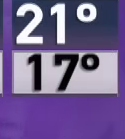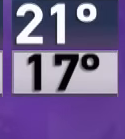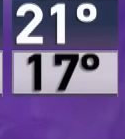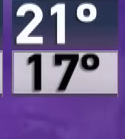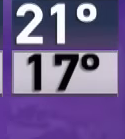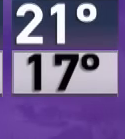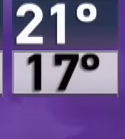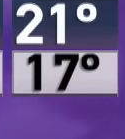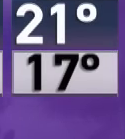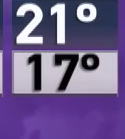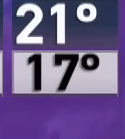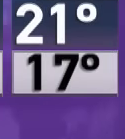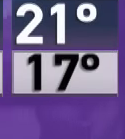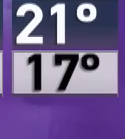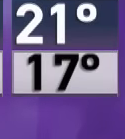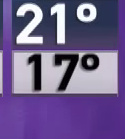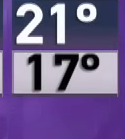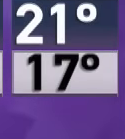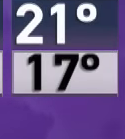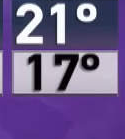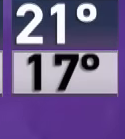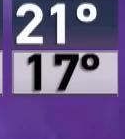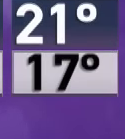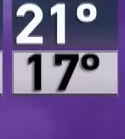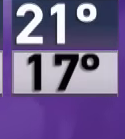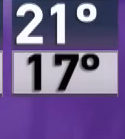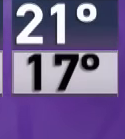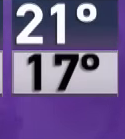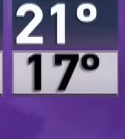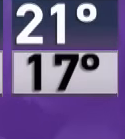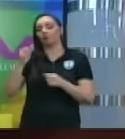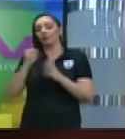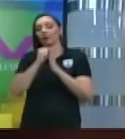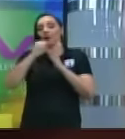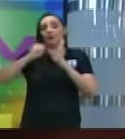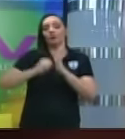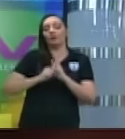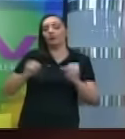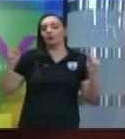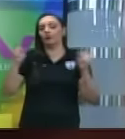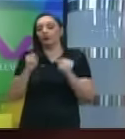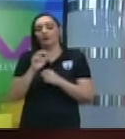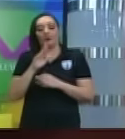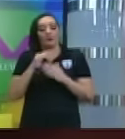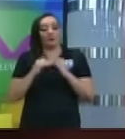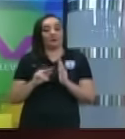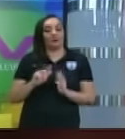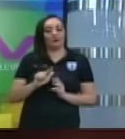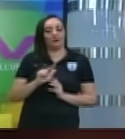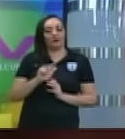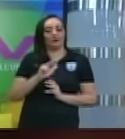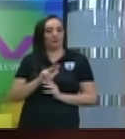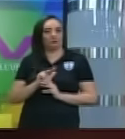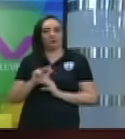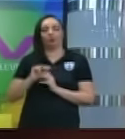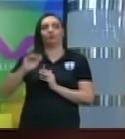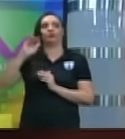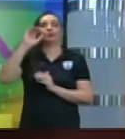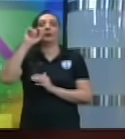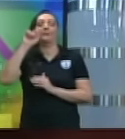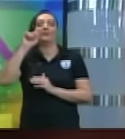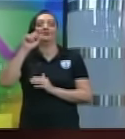la probabilidad de lluvia, más el miércoles con la llegada de otro sistema frontal con mínimas de 17 a 18, 26 la máxima el lunes, 24 el martes